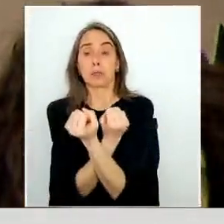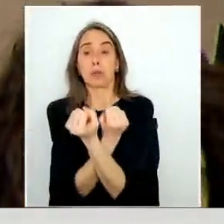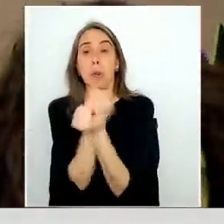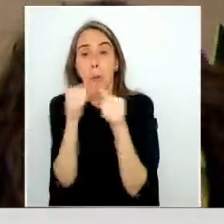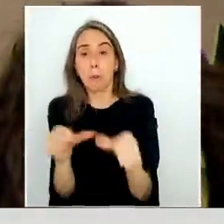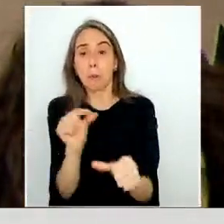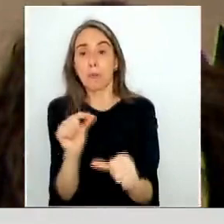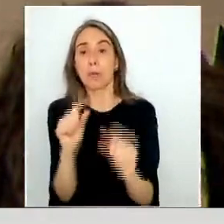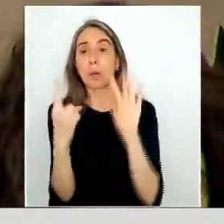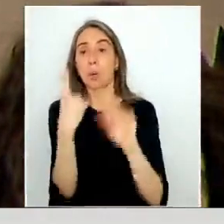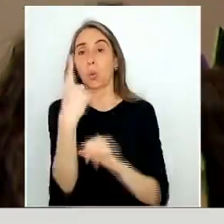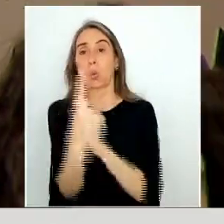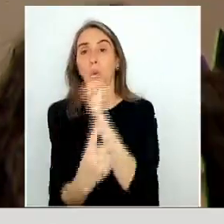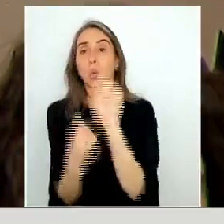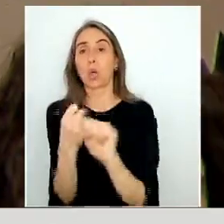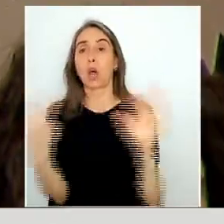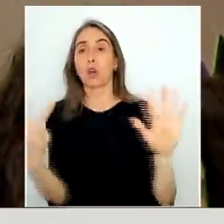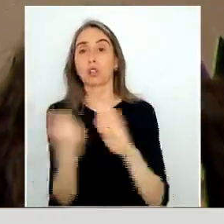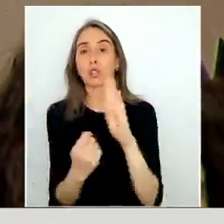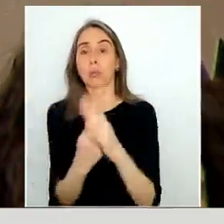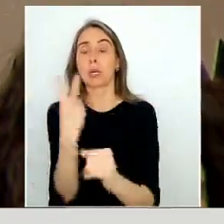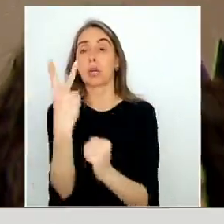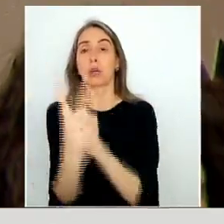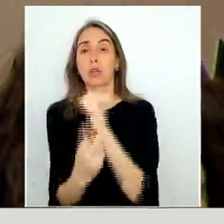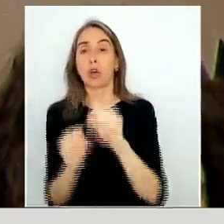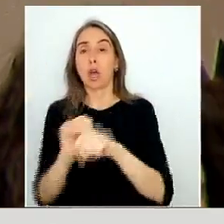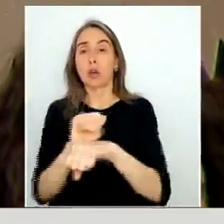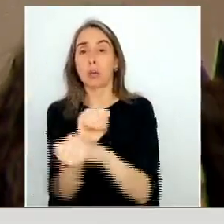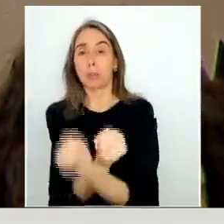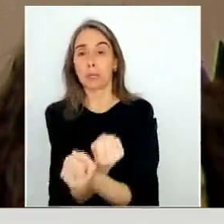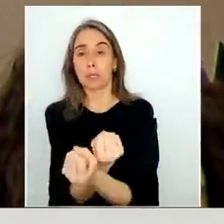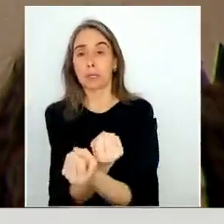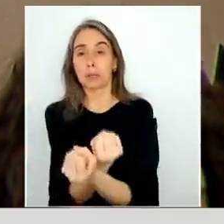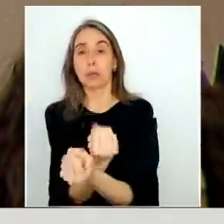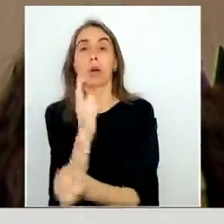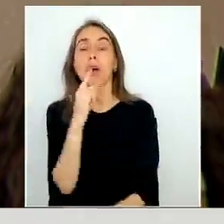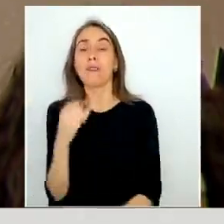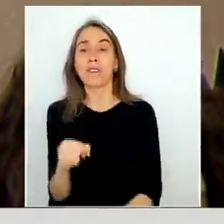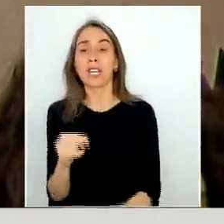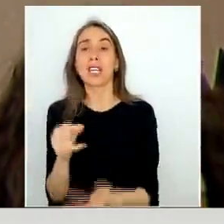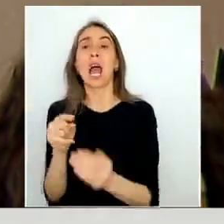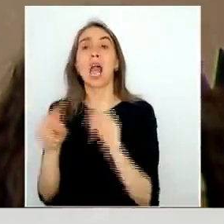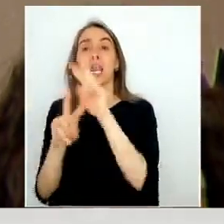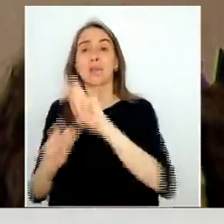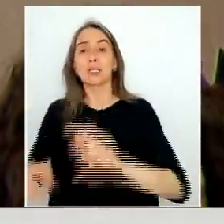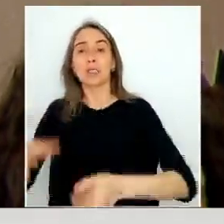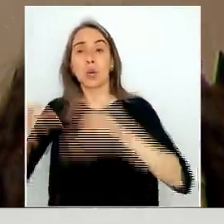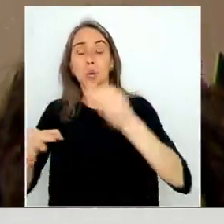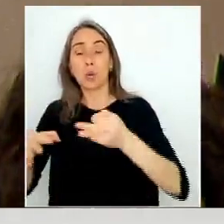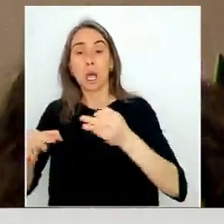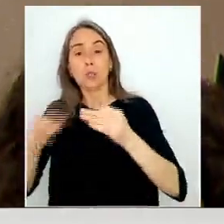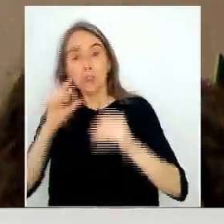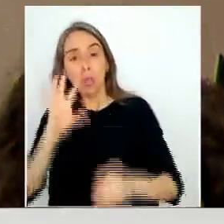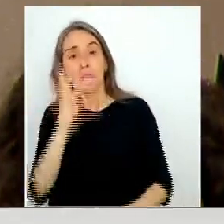8 meses 2 años presidenta y al final del trámite judicial resultan inocentes justicia y reparación